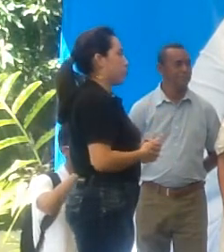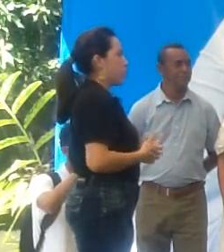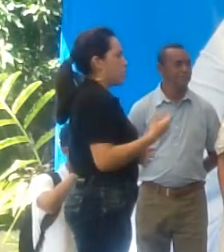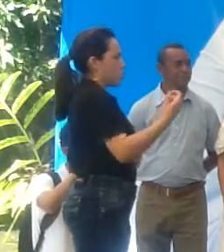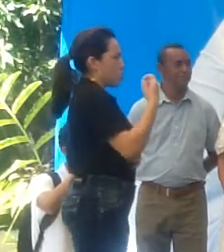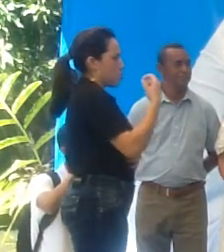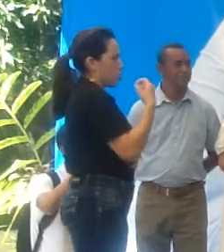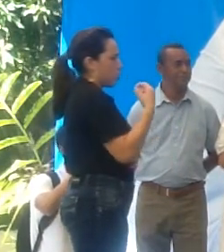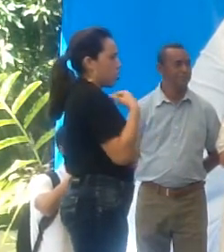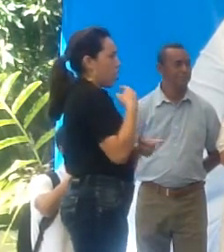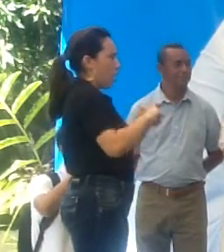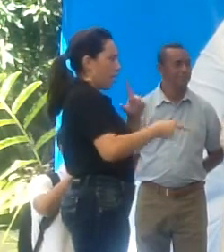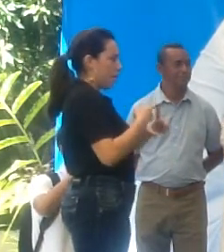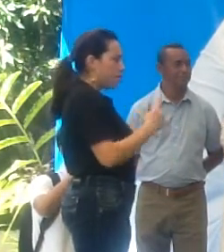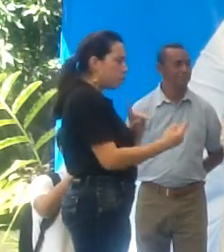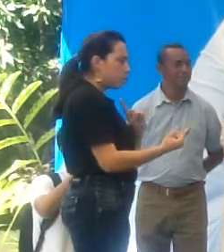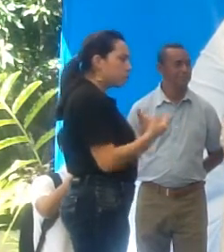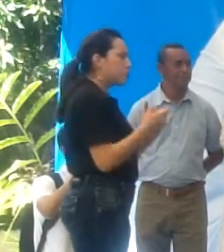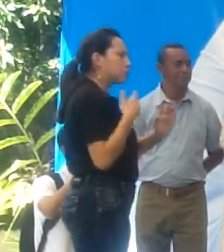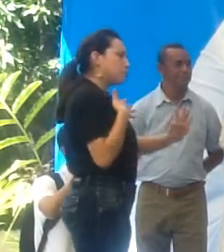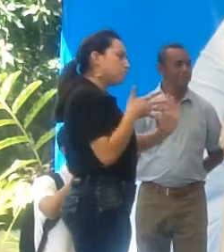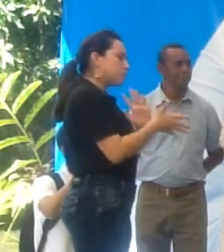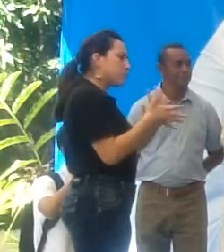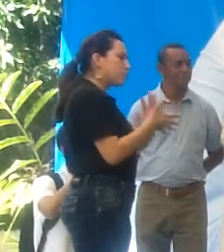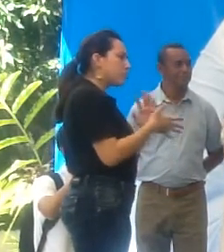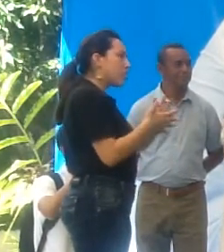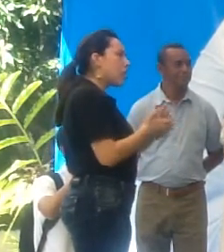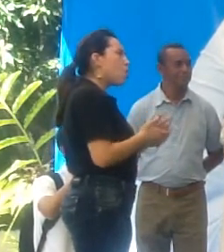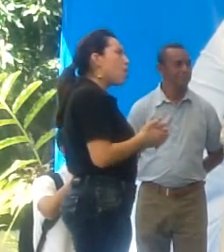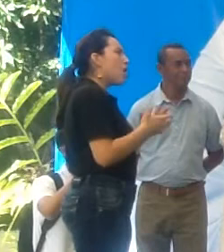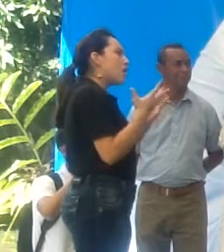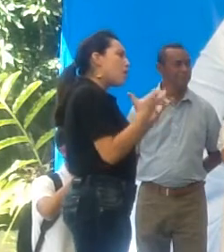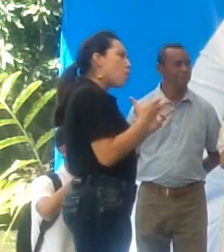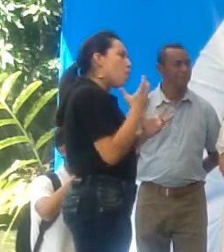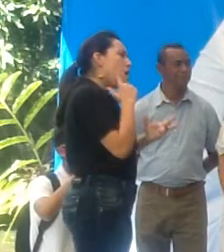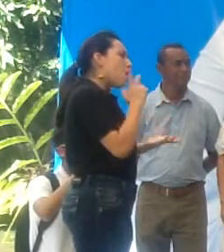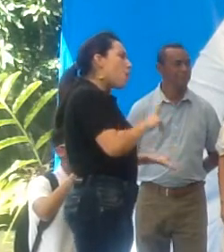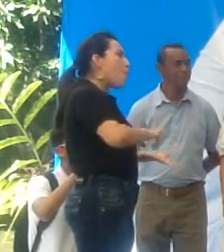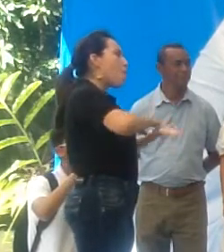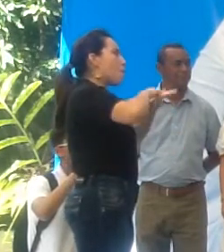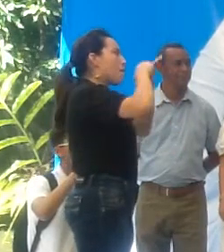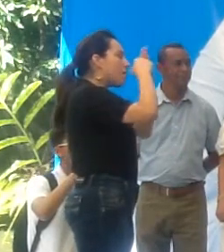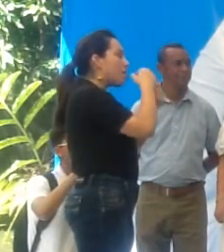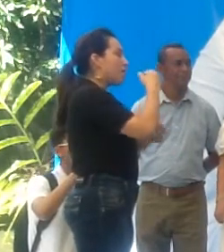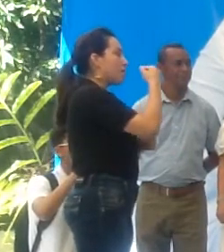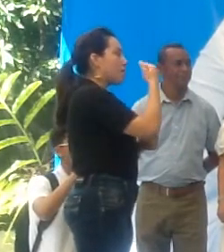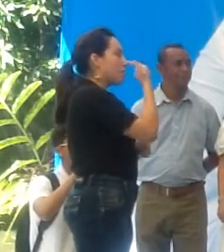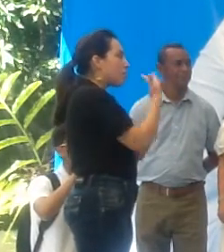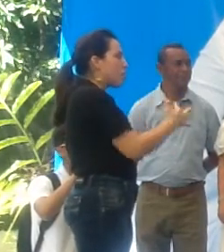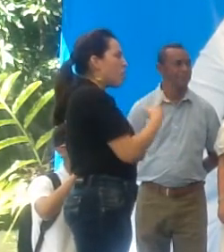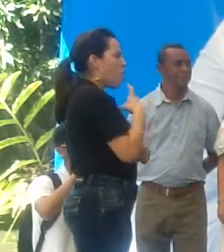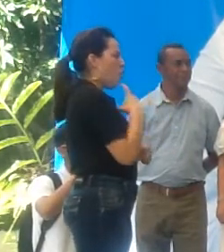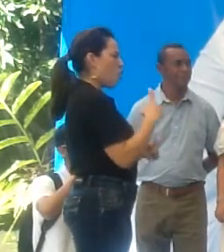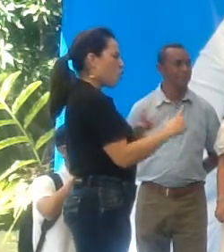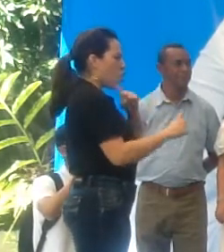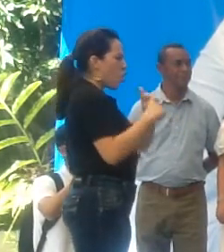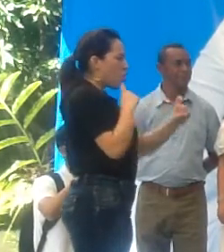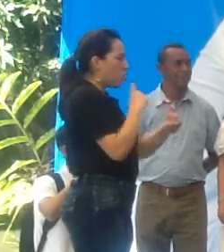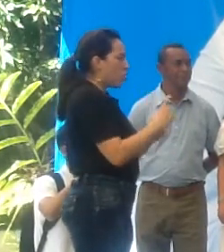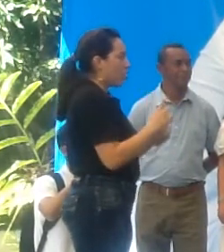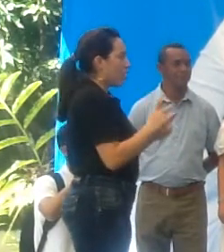un amigo que tenemos que recuperar la samariedad, tiene que acabarse el odio entre los ciudadanos.